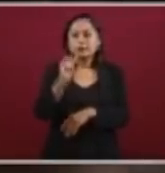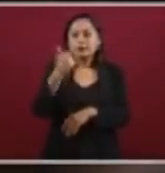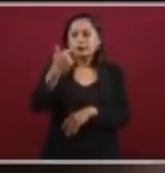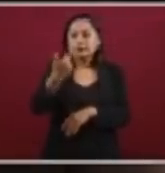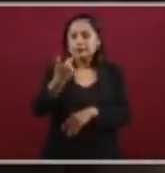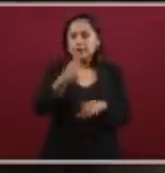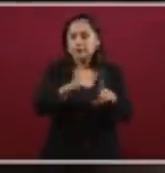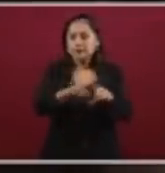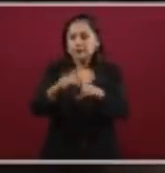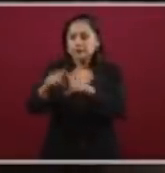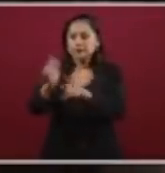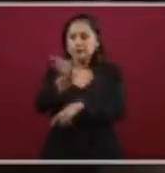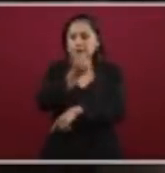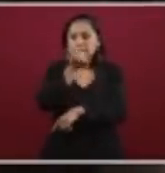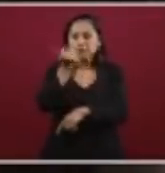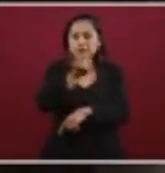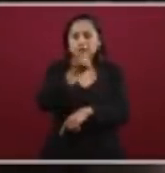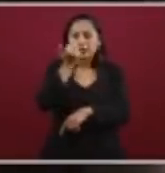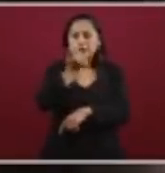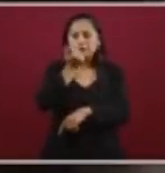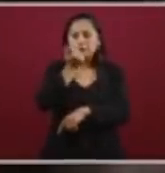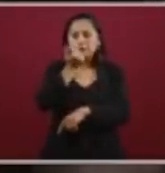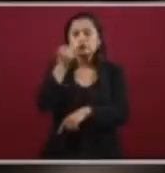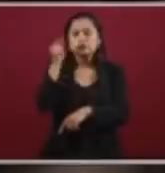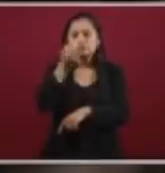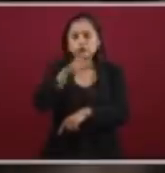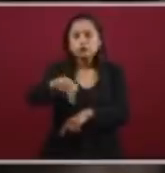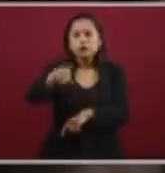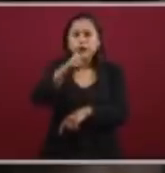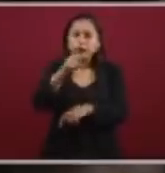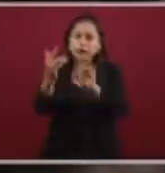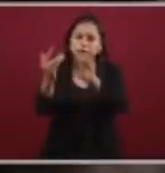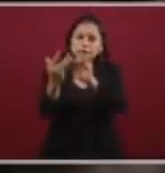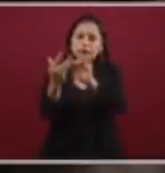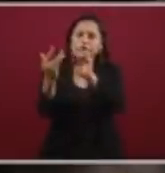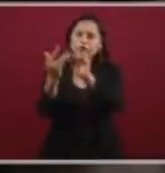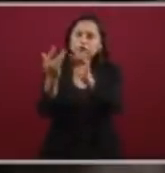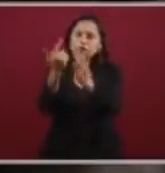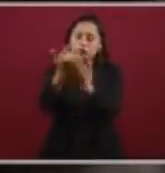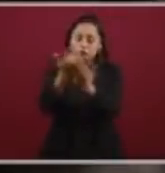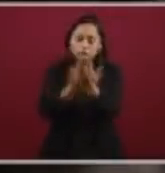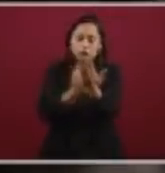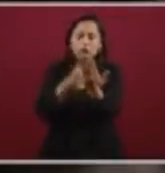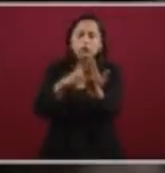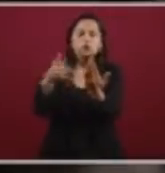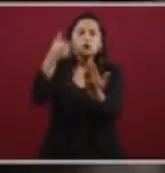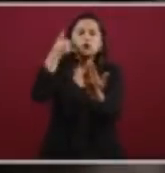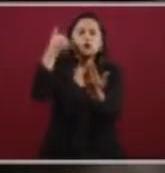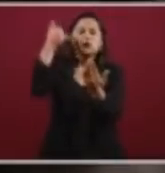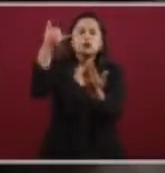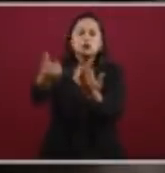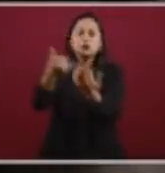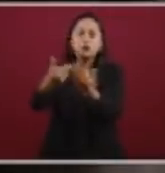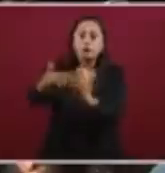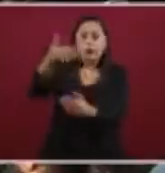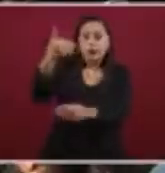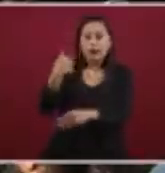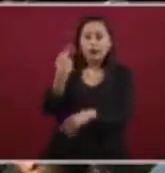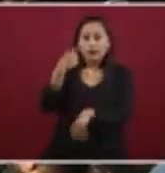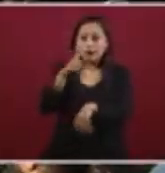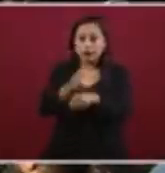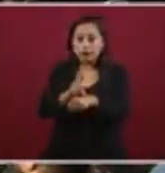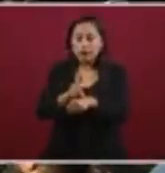tuvieron este continua comunicación con números recurrentes antes de la noche de iguala esta información no fue